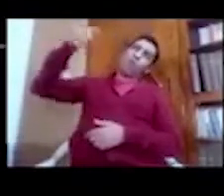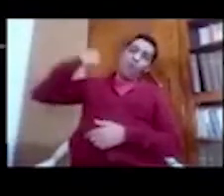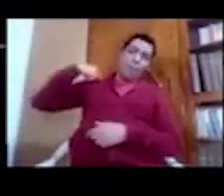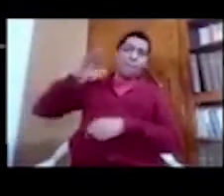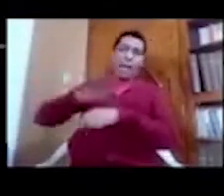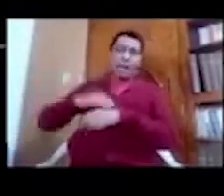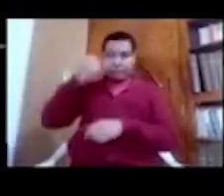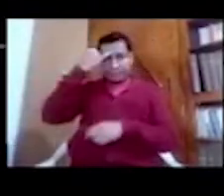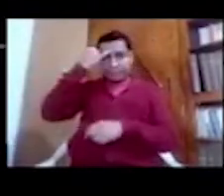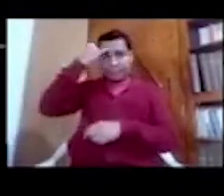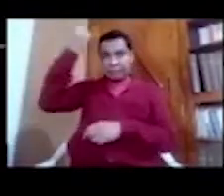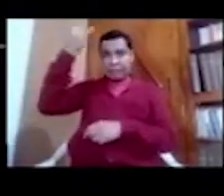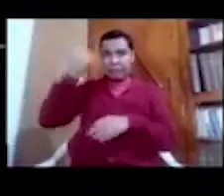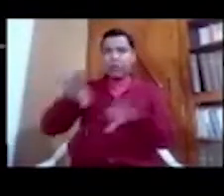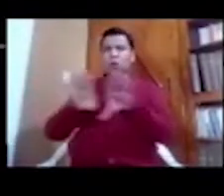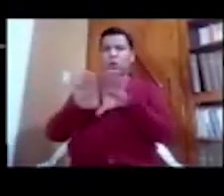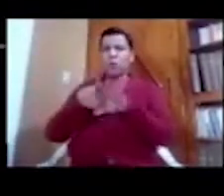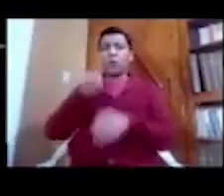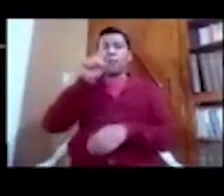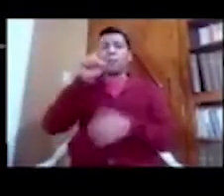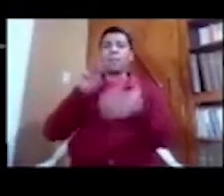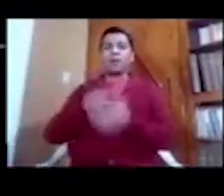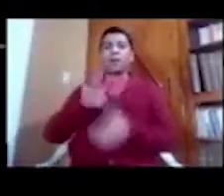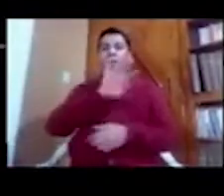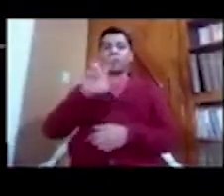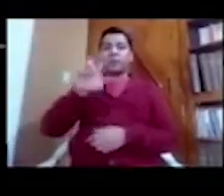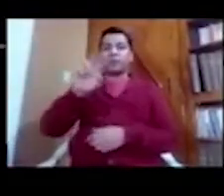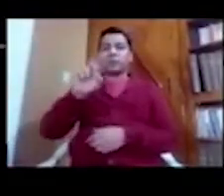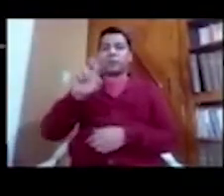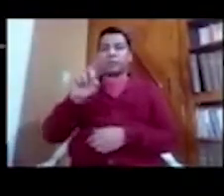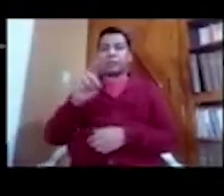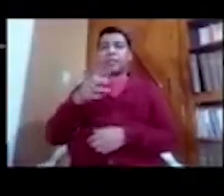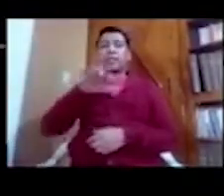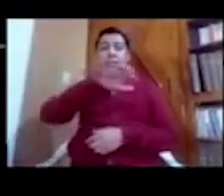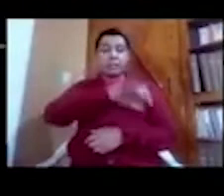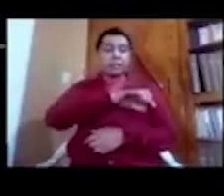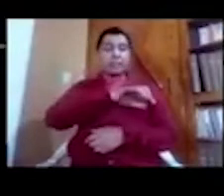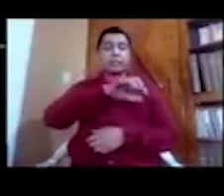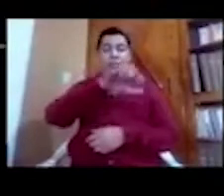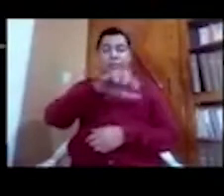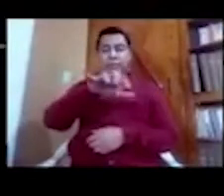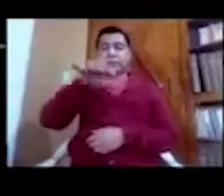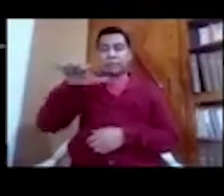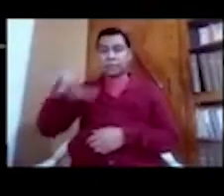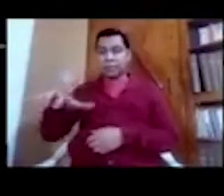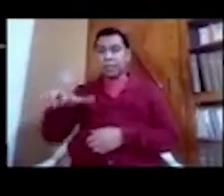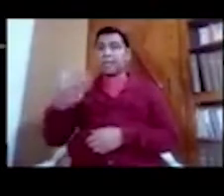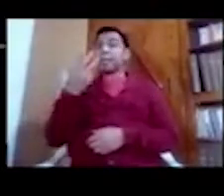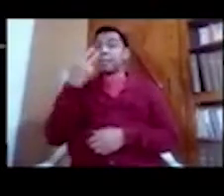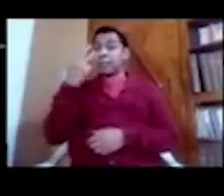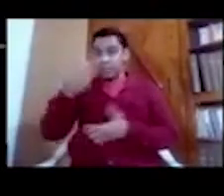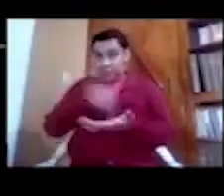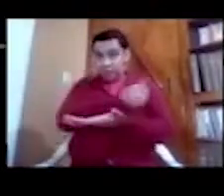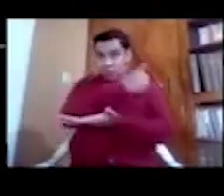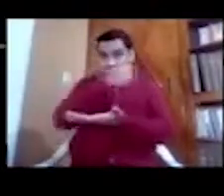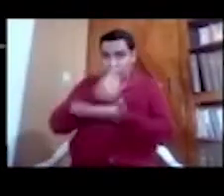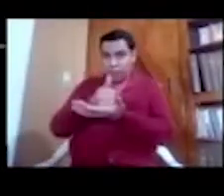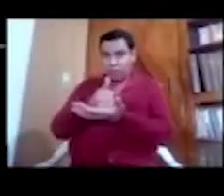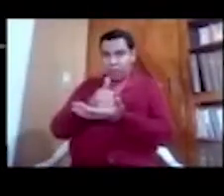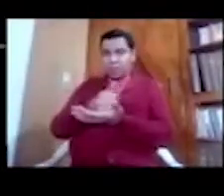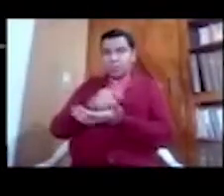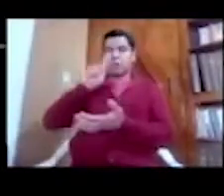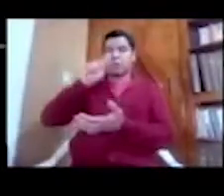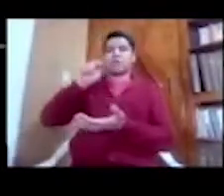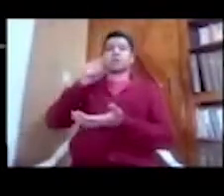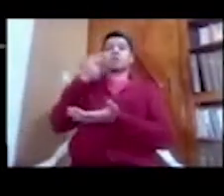hacen a partir de 1430 es una alianza con tres ciudades-estado, donde Mexicotenochtitlán, de linaje